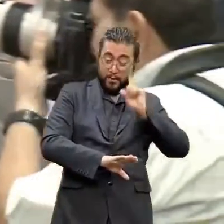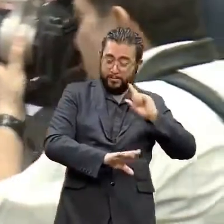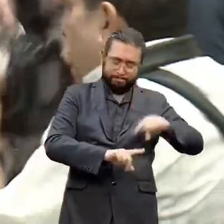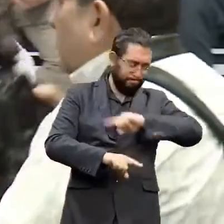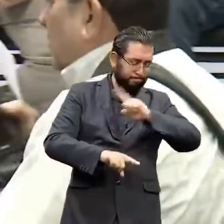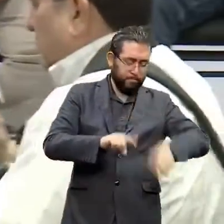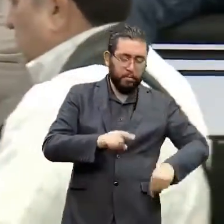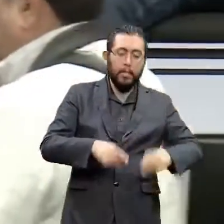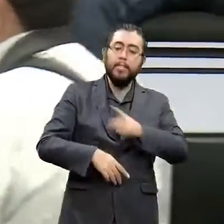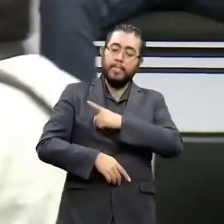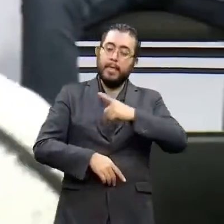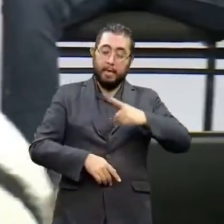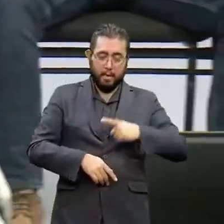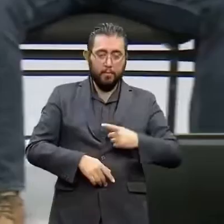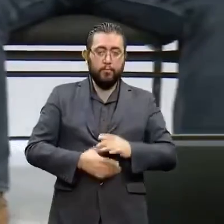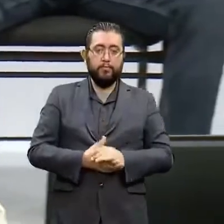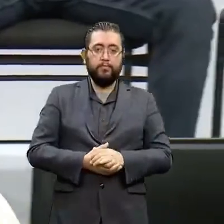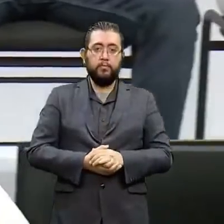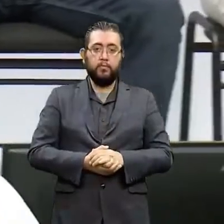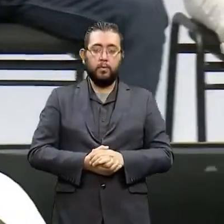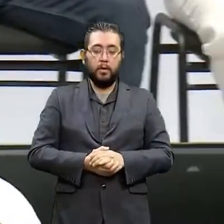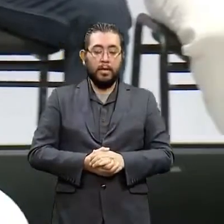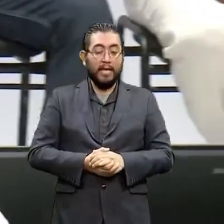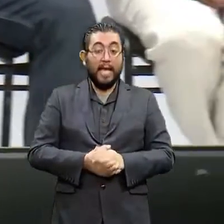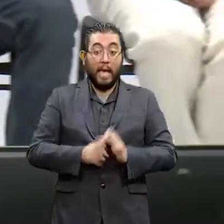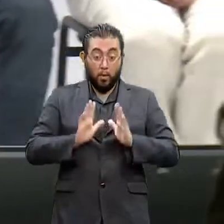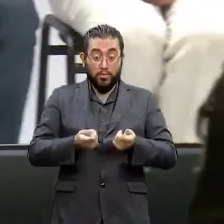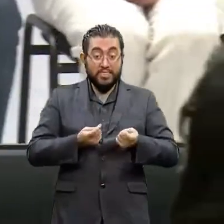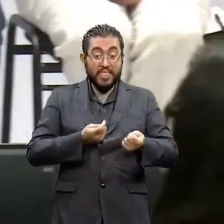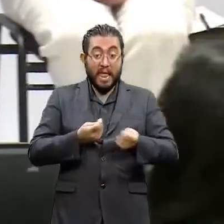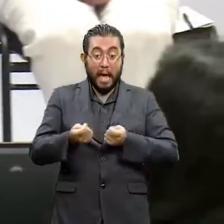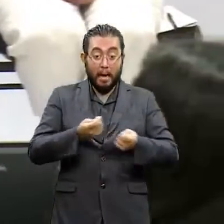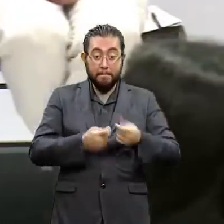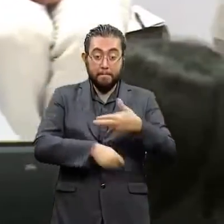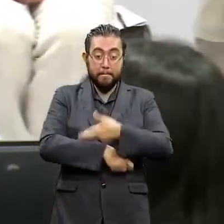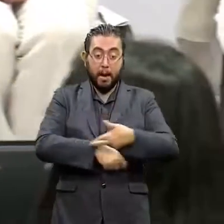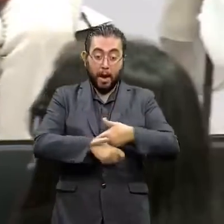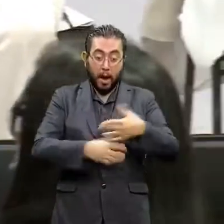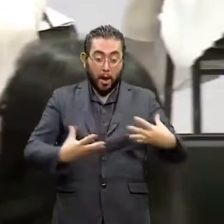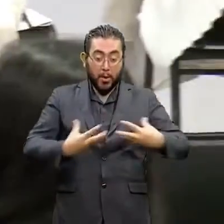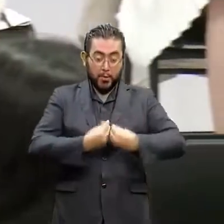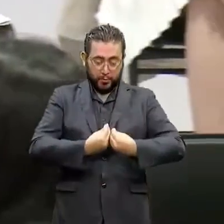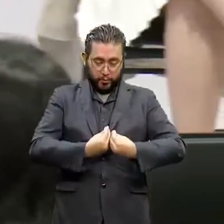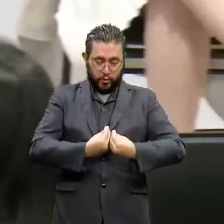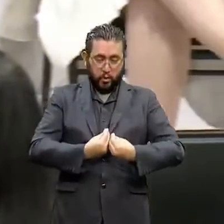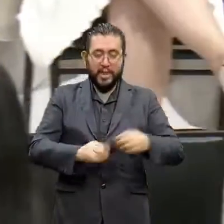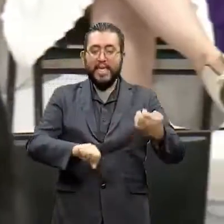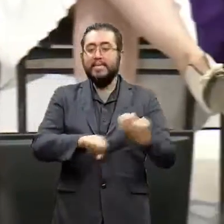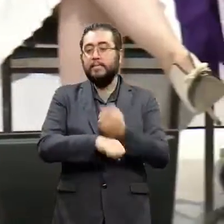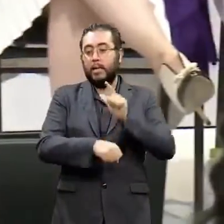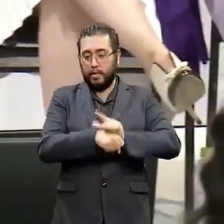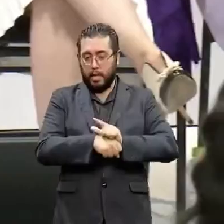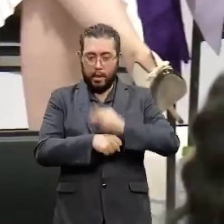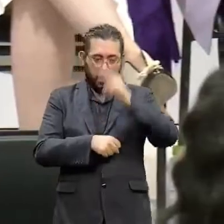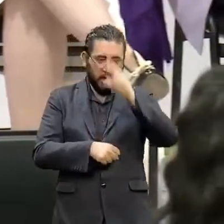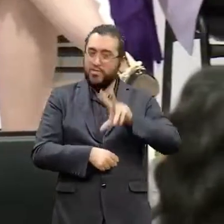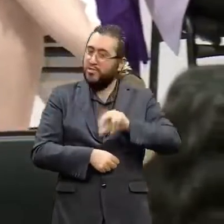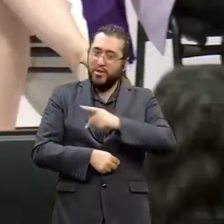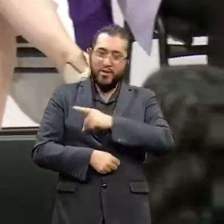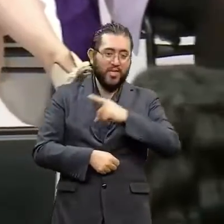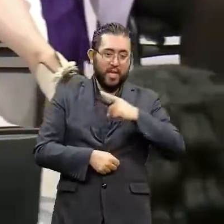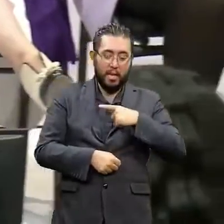de asumirlo con una acción conjunta del estado mexicano sin distingo de las